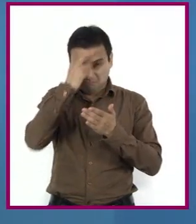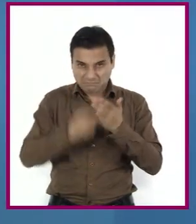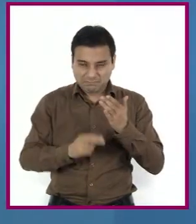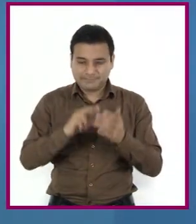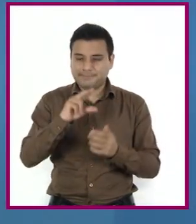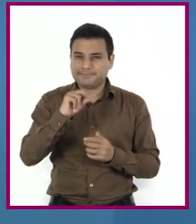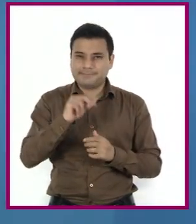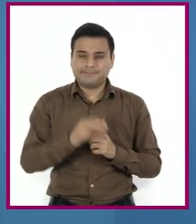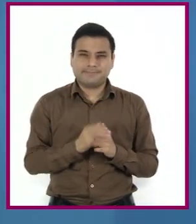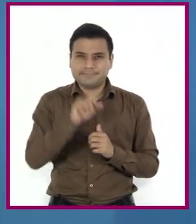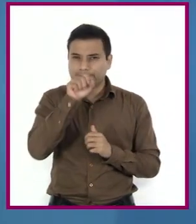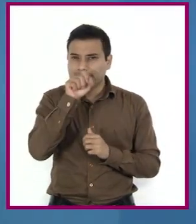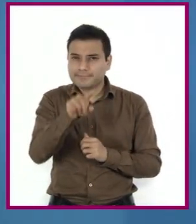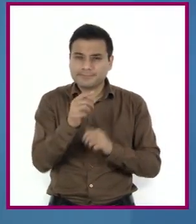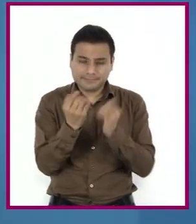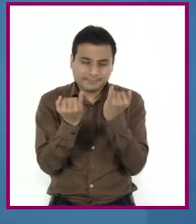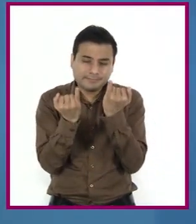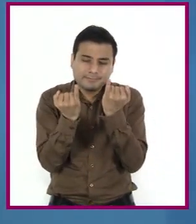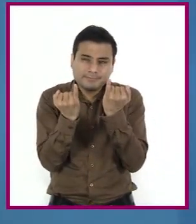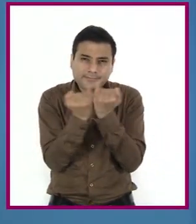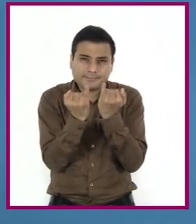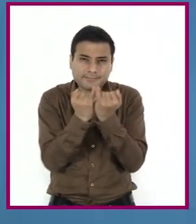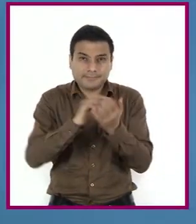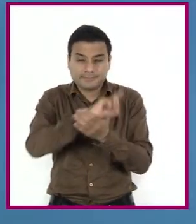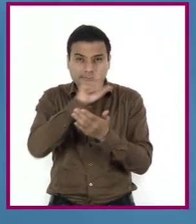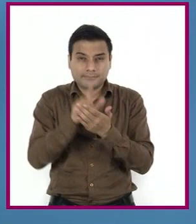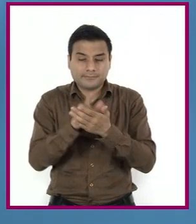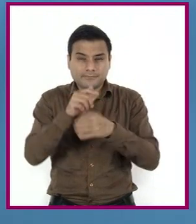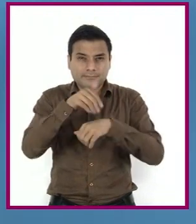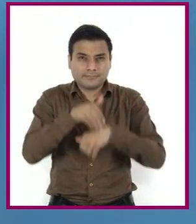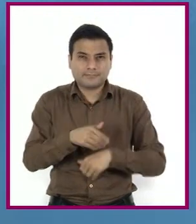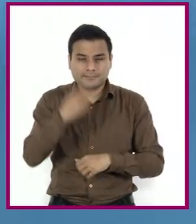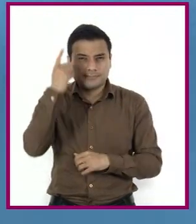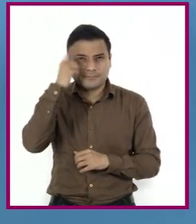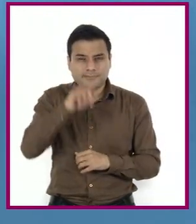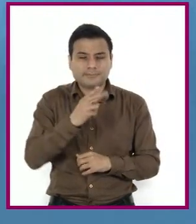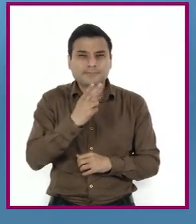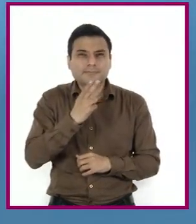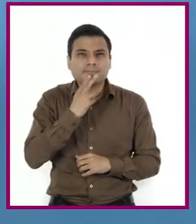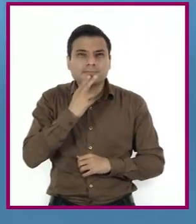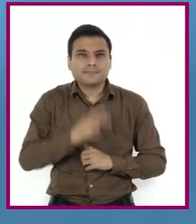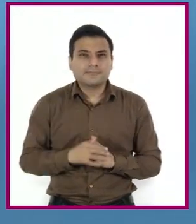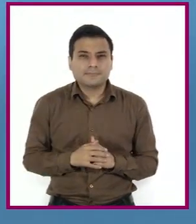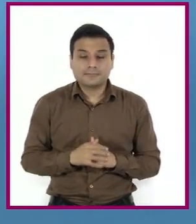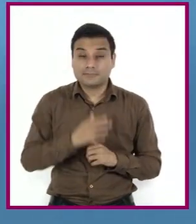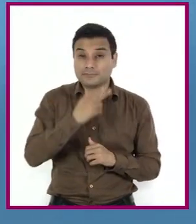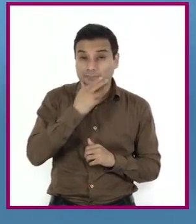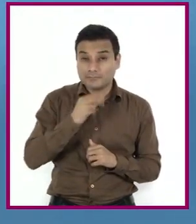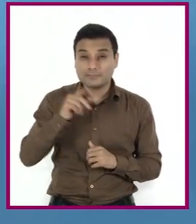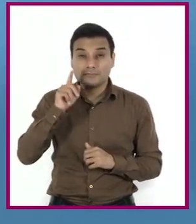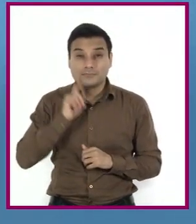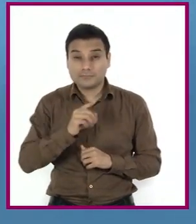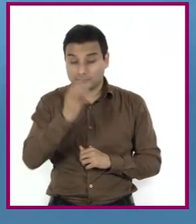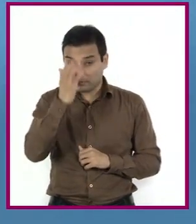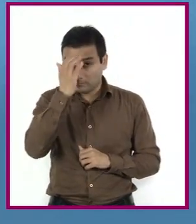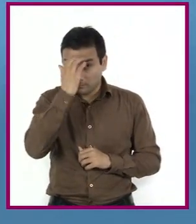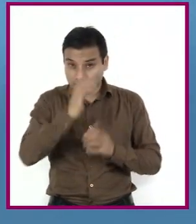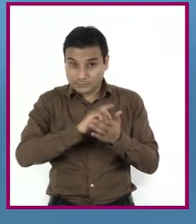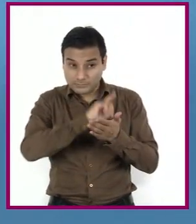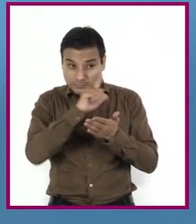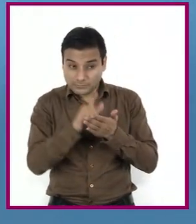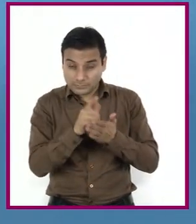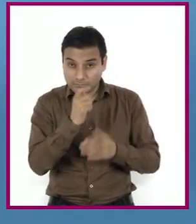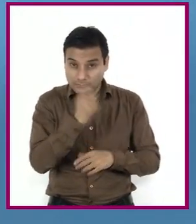También sirve como medida para saber qué tanto las ciudadanas y ciudadanos conocen, respetan